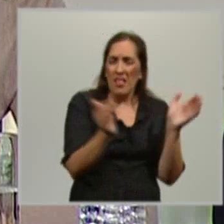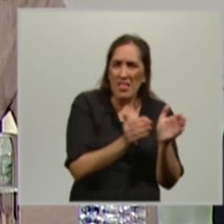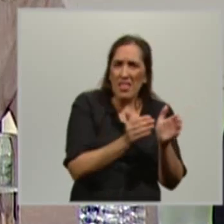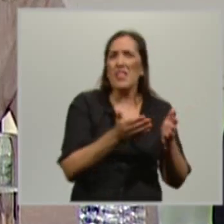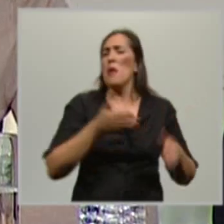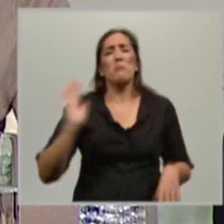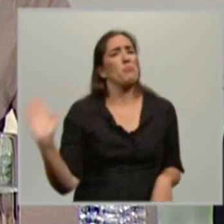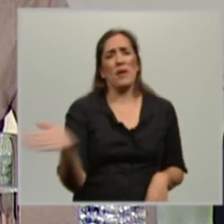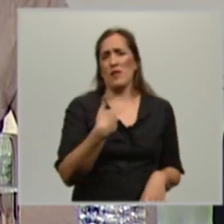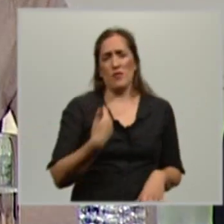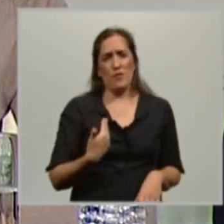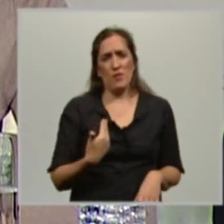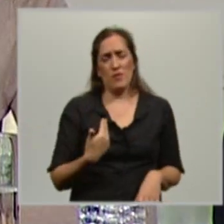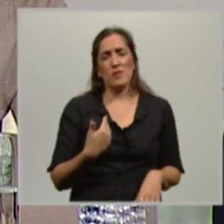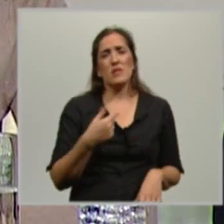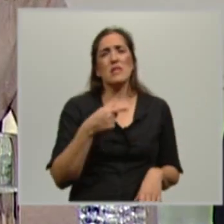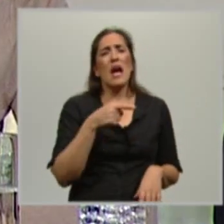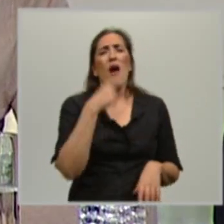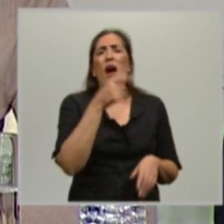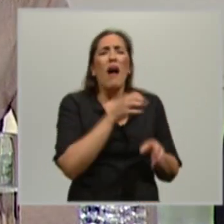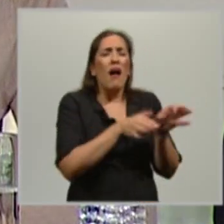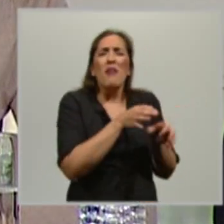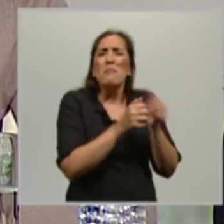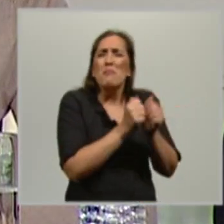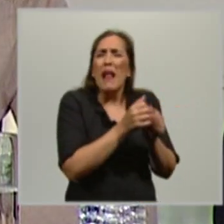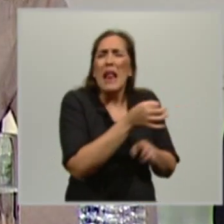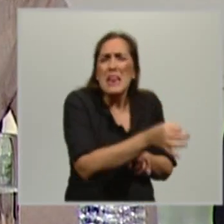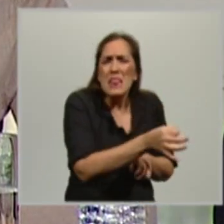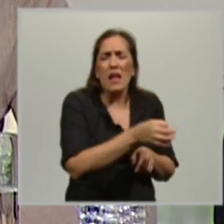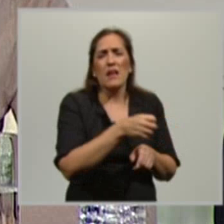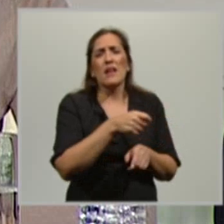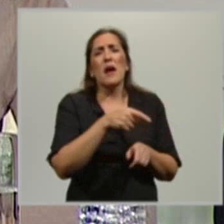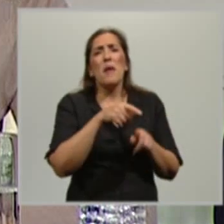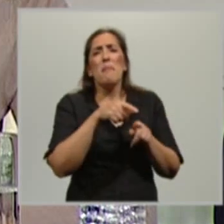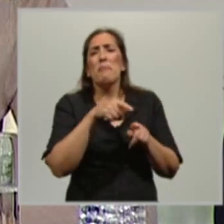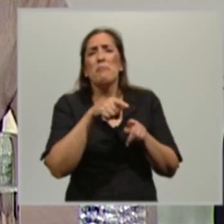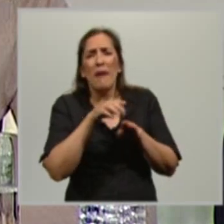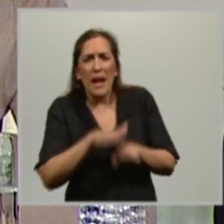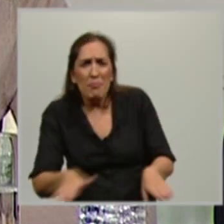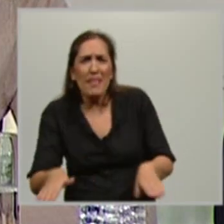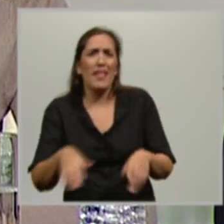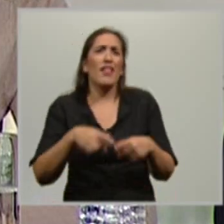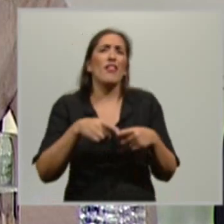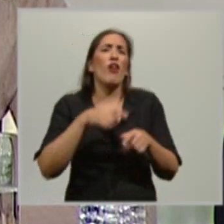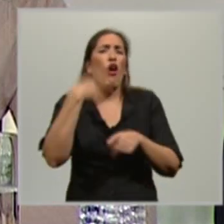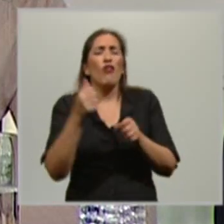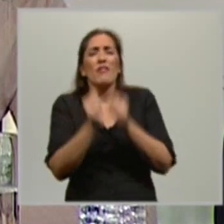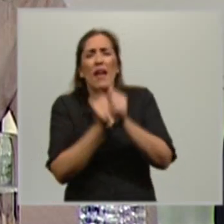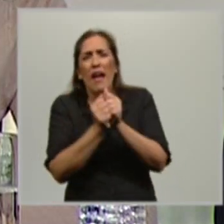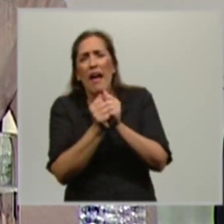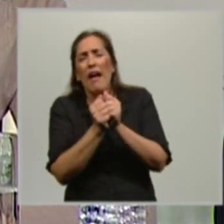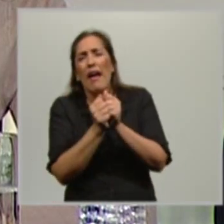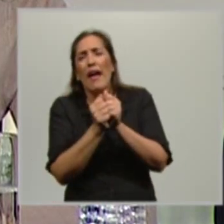Esto es para todos, para los pequeñísimos, para los pequeñitos, para los pequeños, para los medianos, para